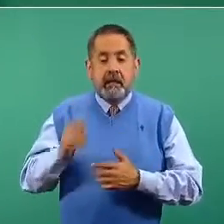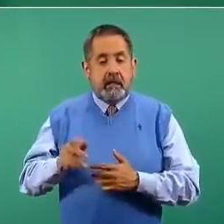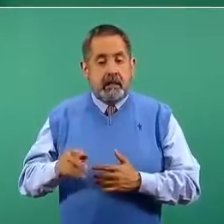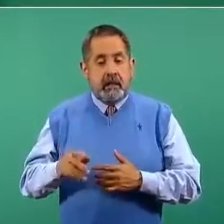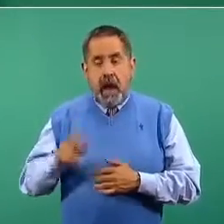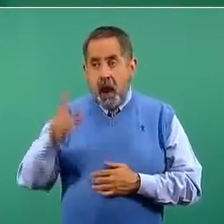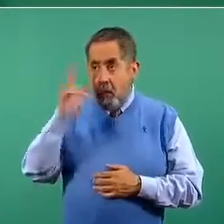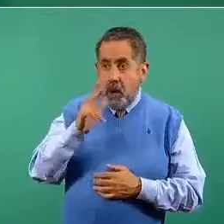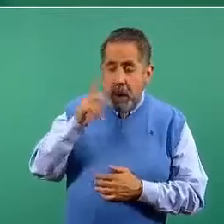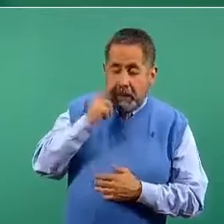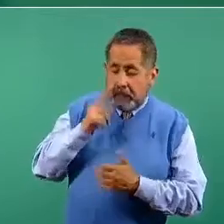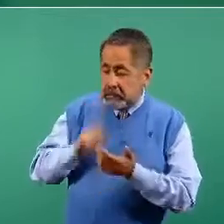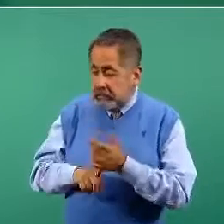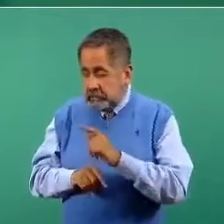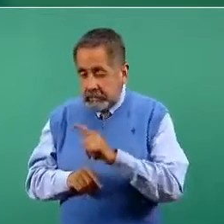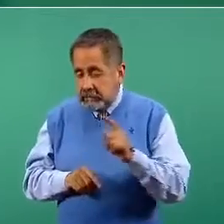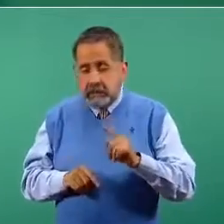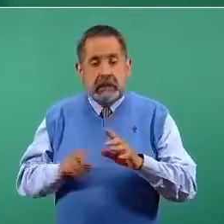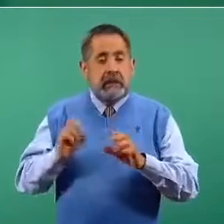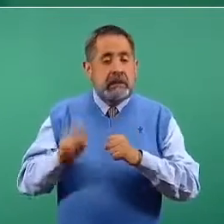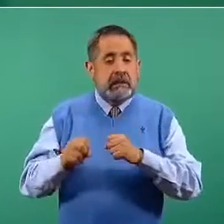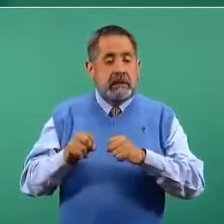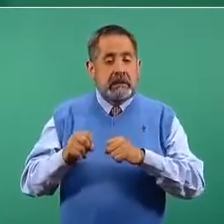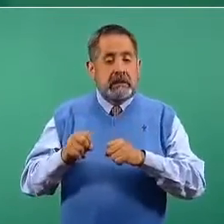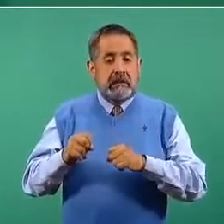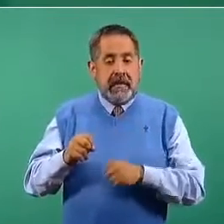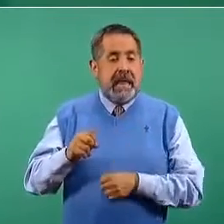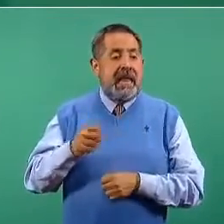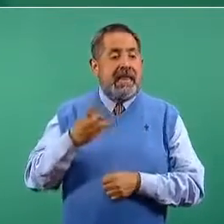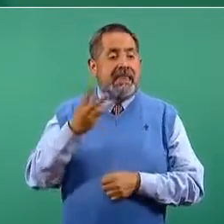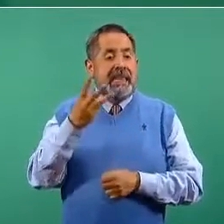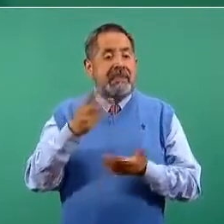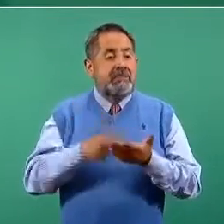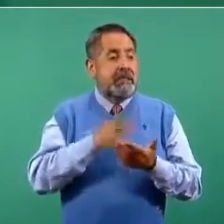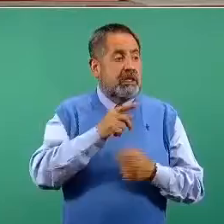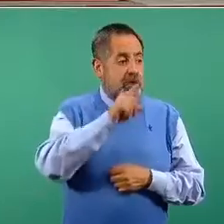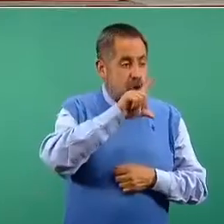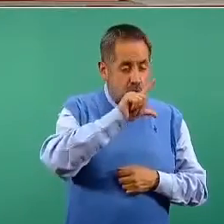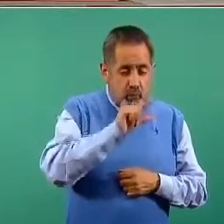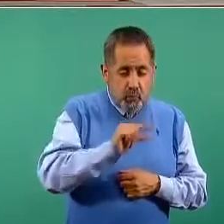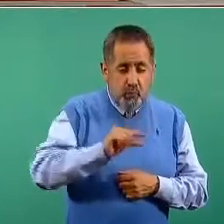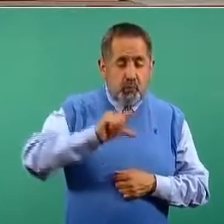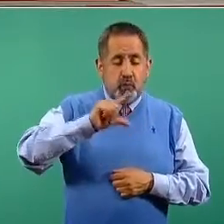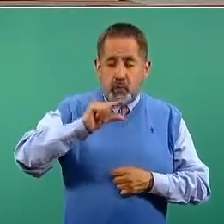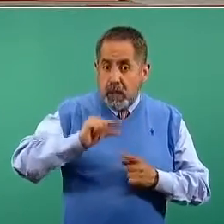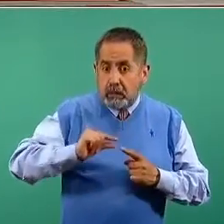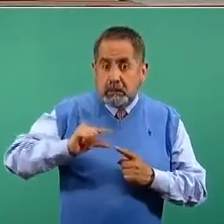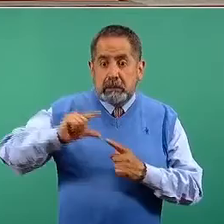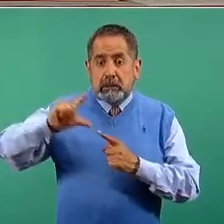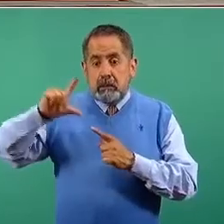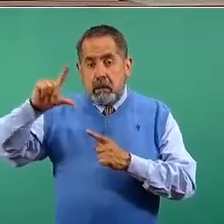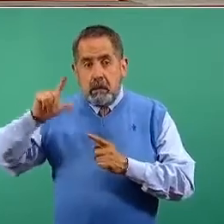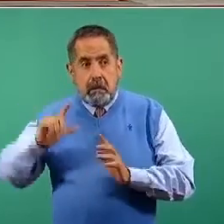tengamos evidencia de que el riesgo de una tercera ola no parece un riesgo inminente,